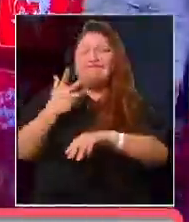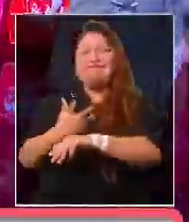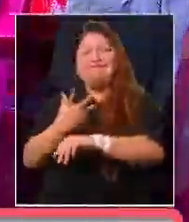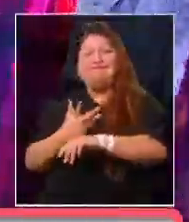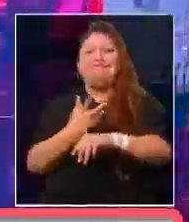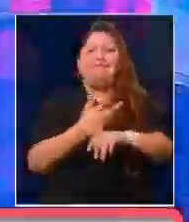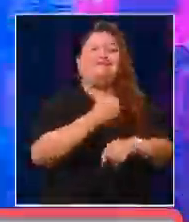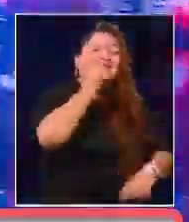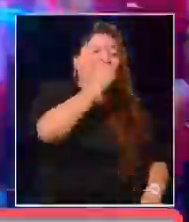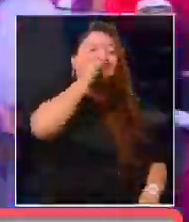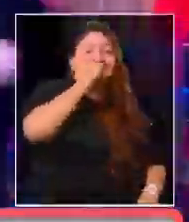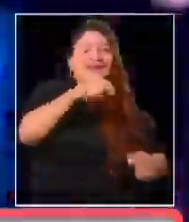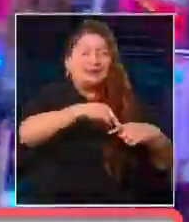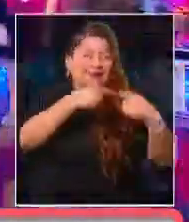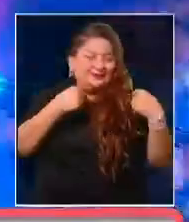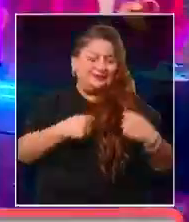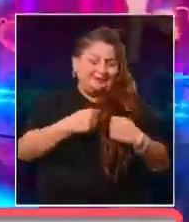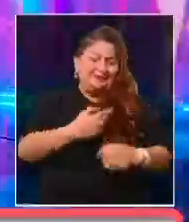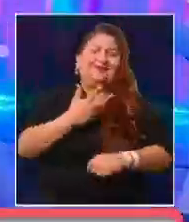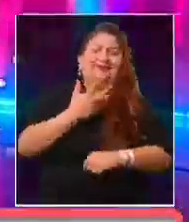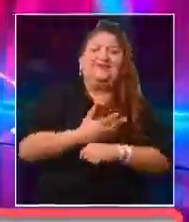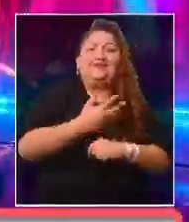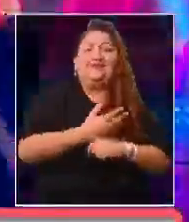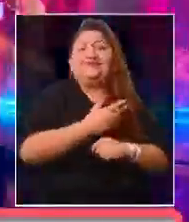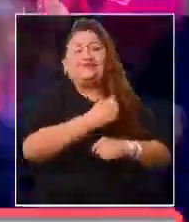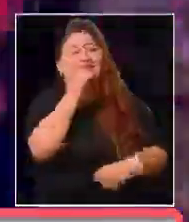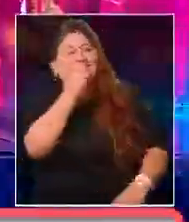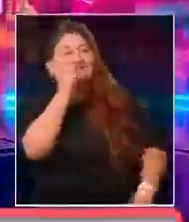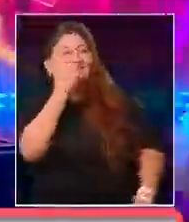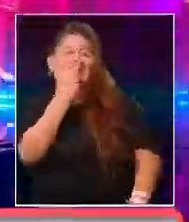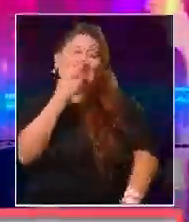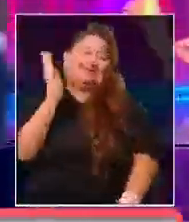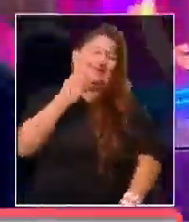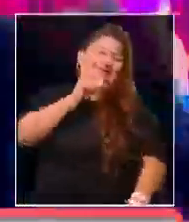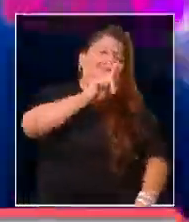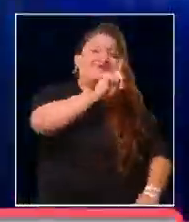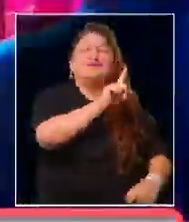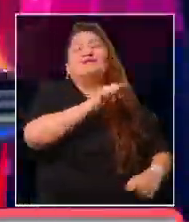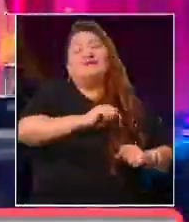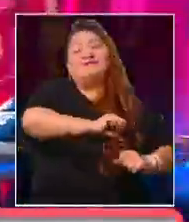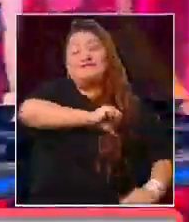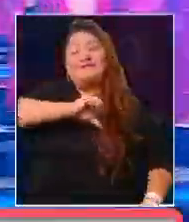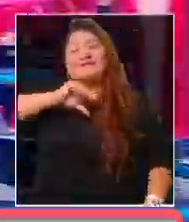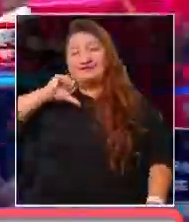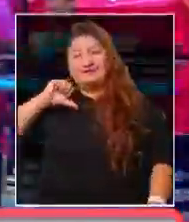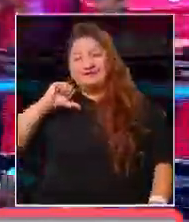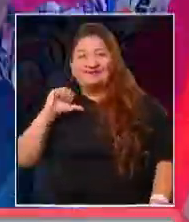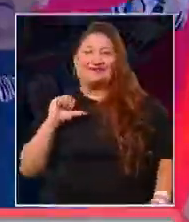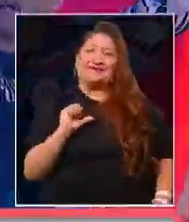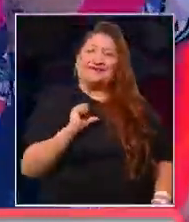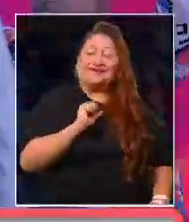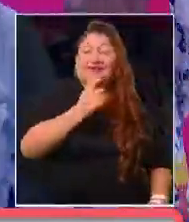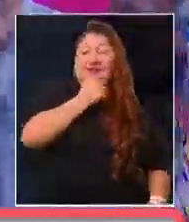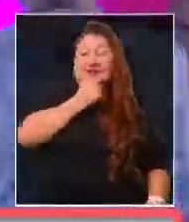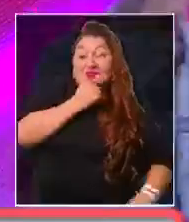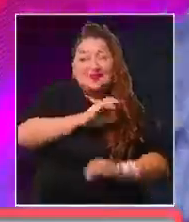Le meto corazón 24/7, puro orgullo. No